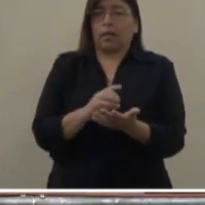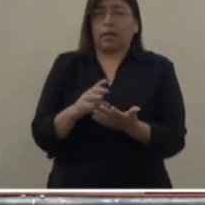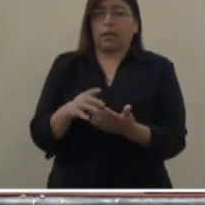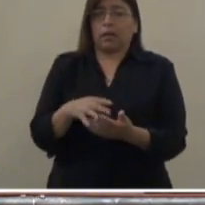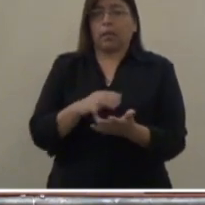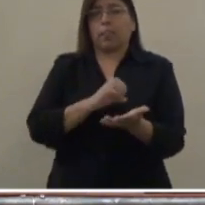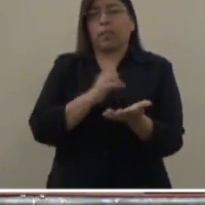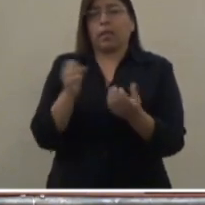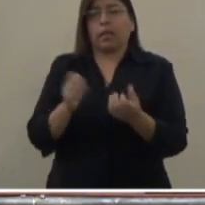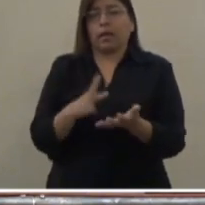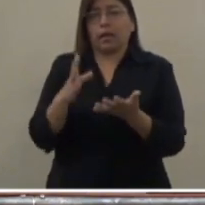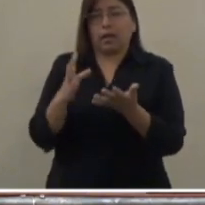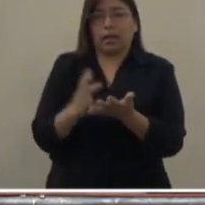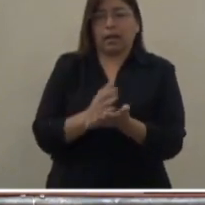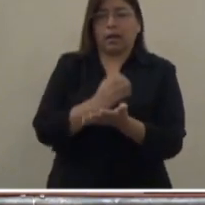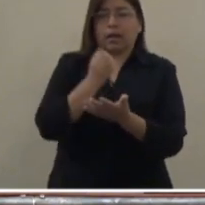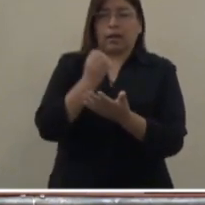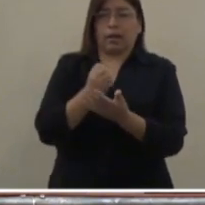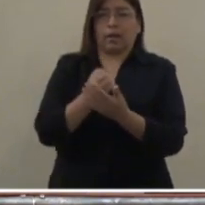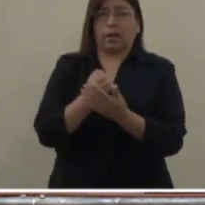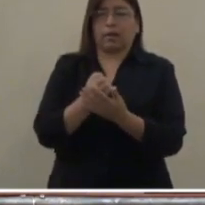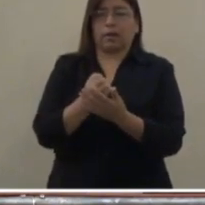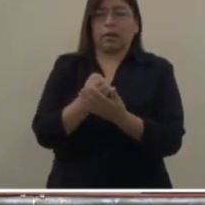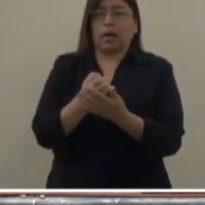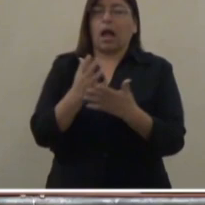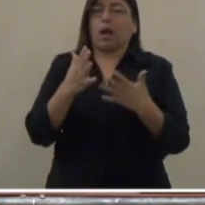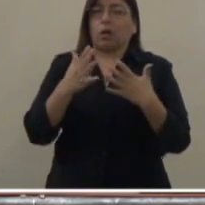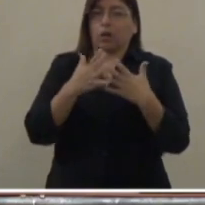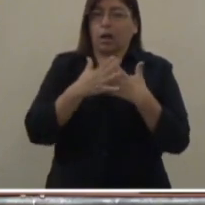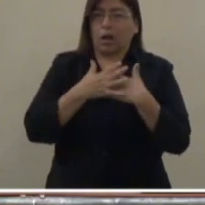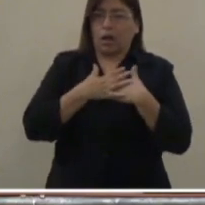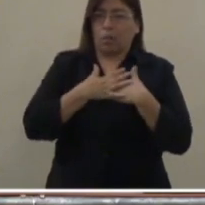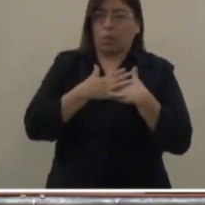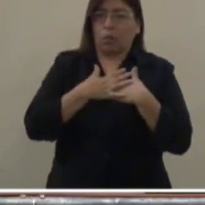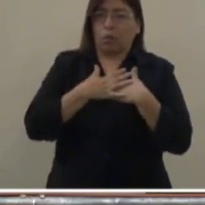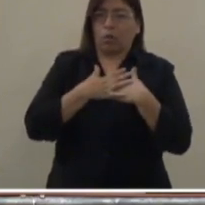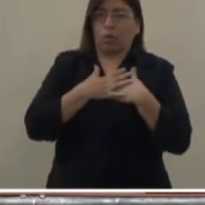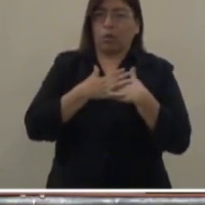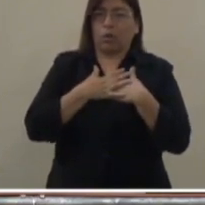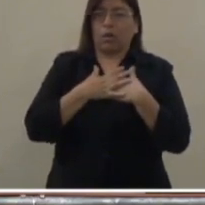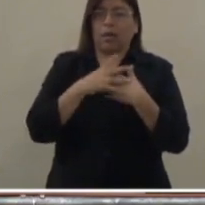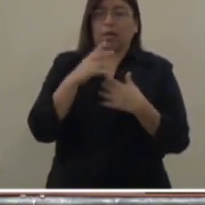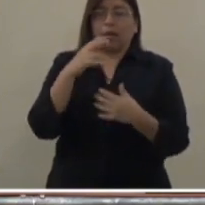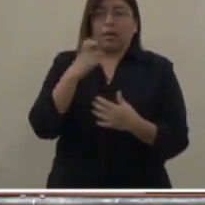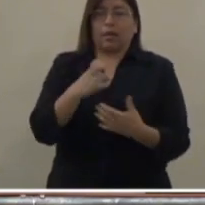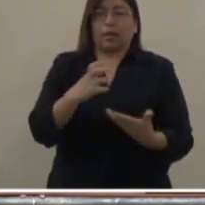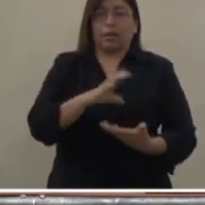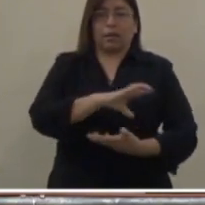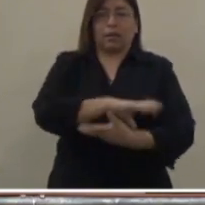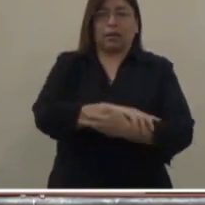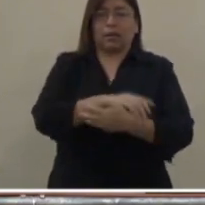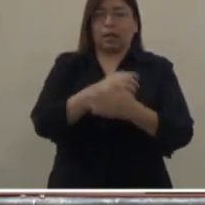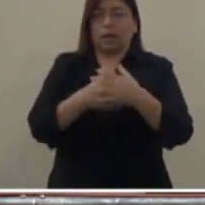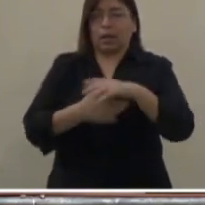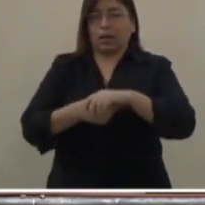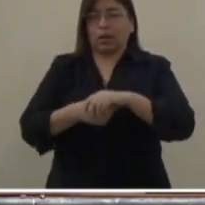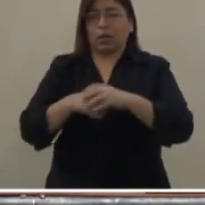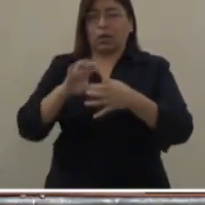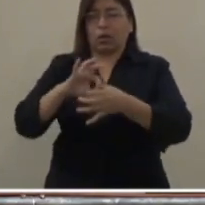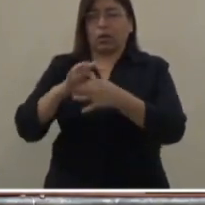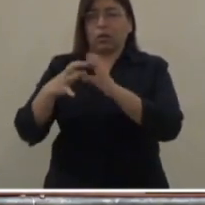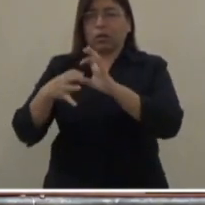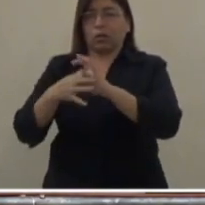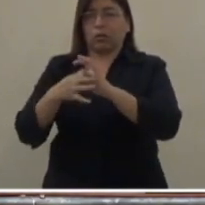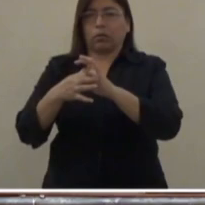se imponga la misericordia y el amor, la solidaridad y la bondad,